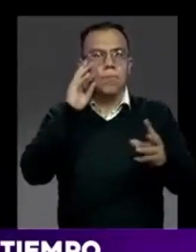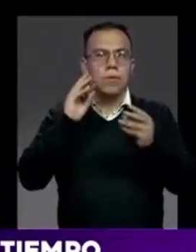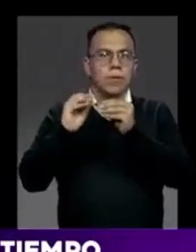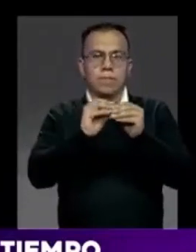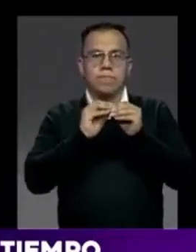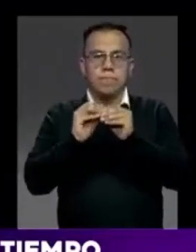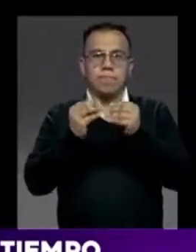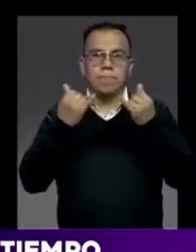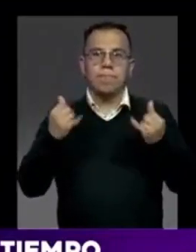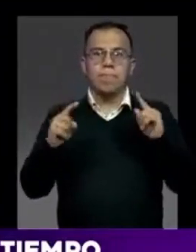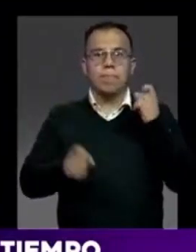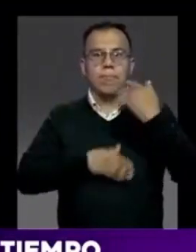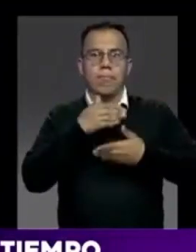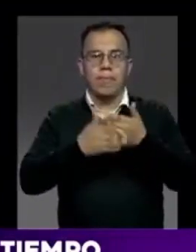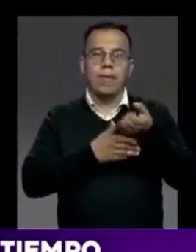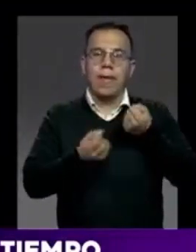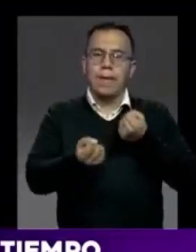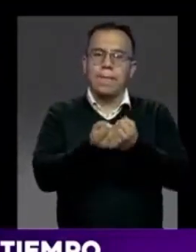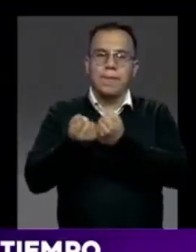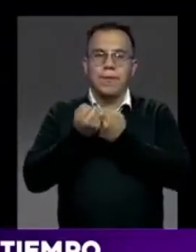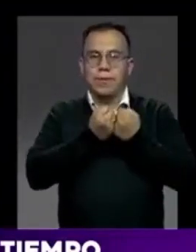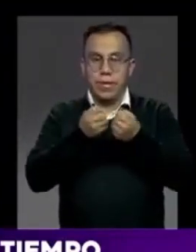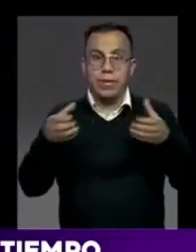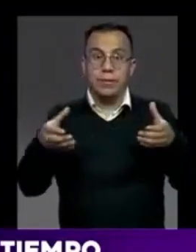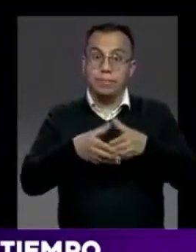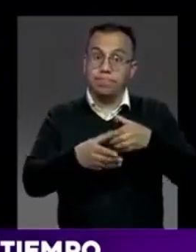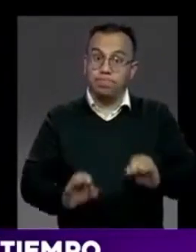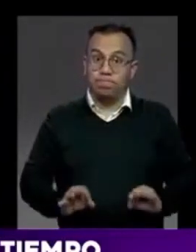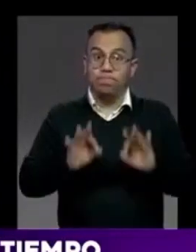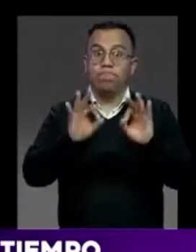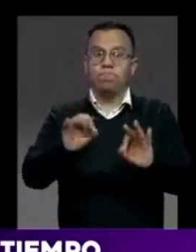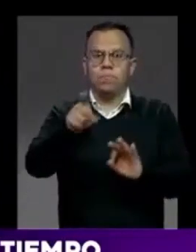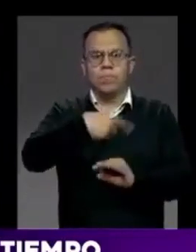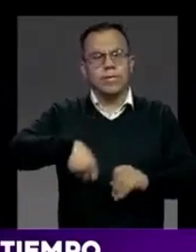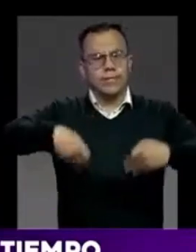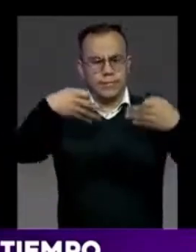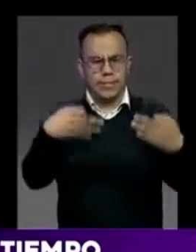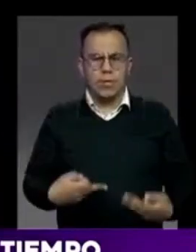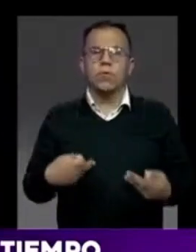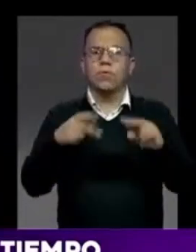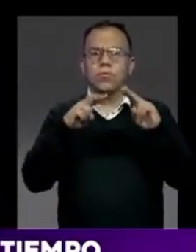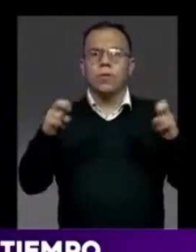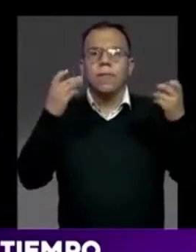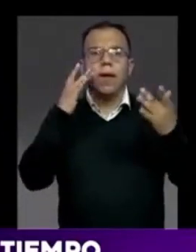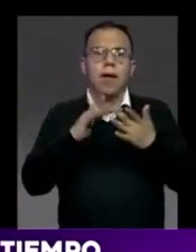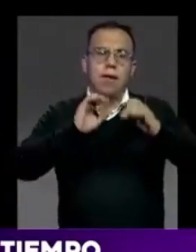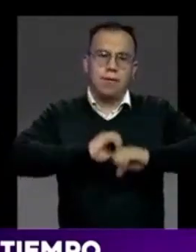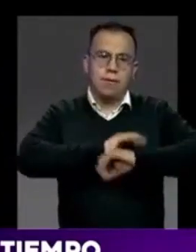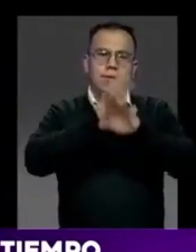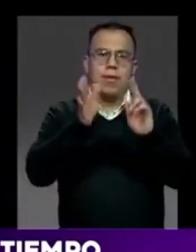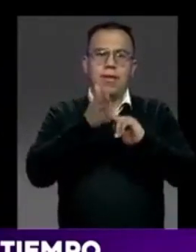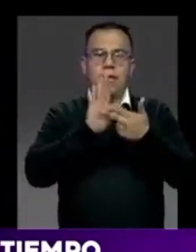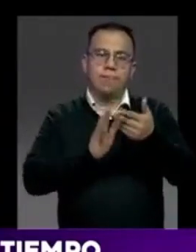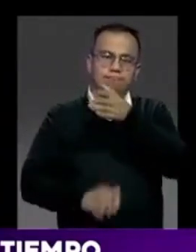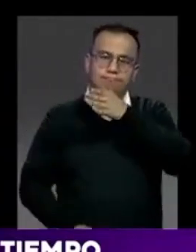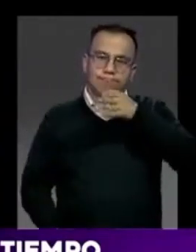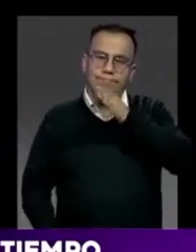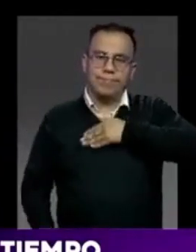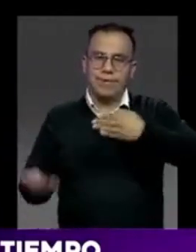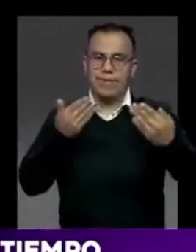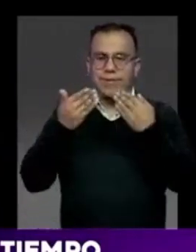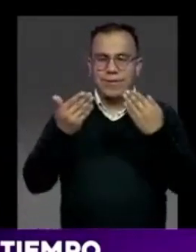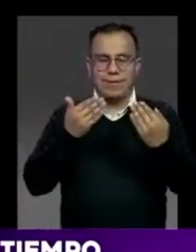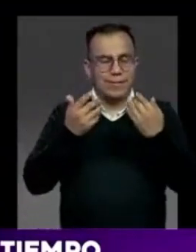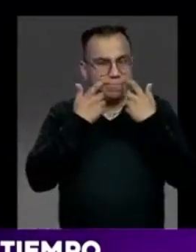en y apoyar ineficiencias pero el podemos hacer eficientemente y garantizarle esto obviamente a los campeones de colombia daría una